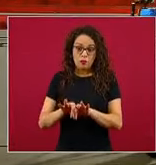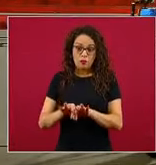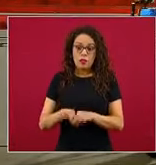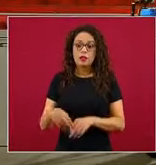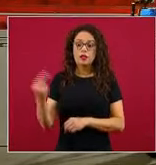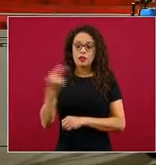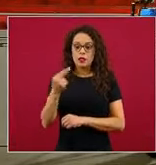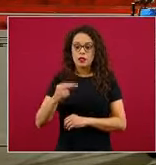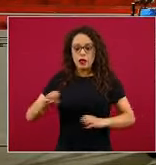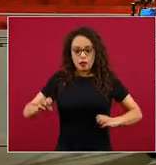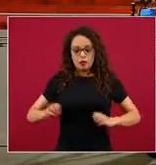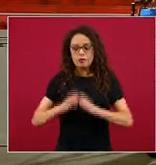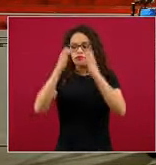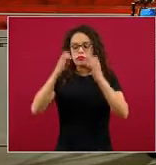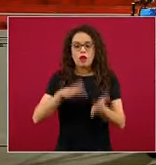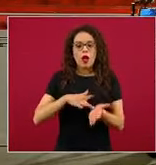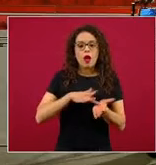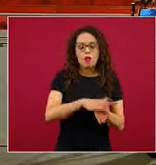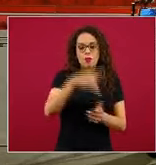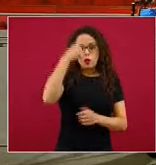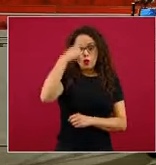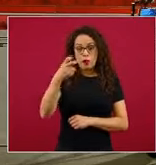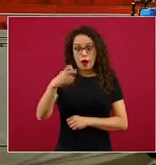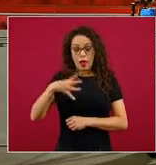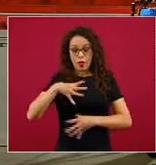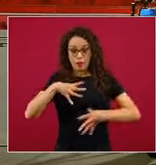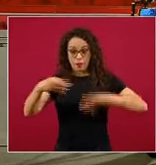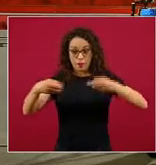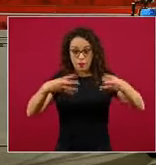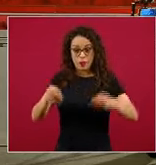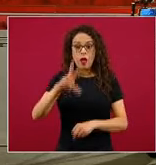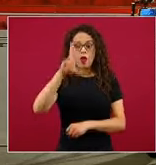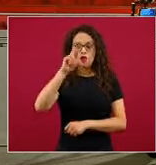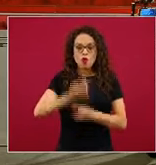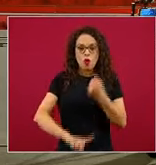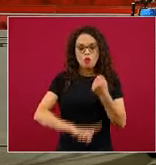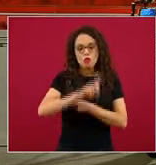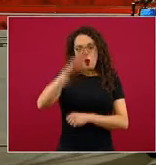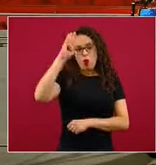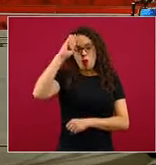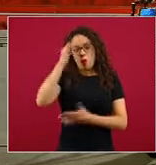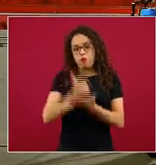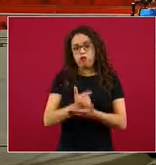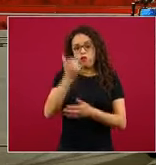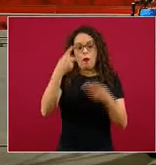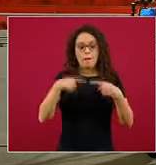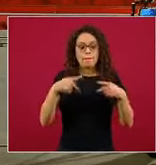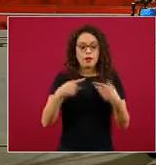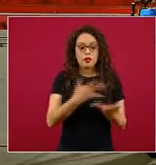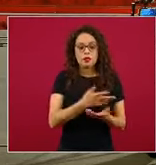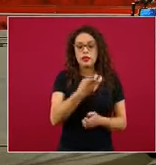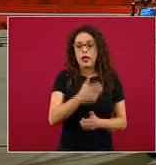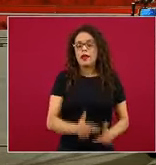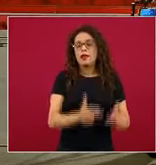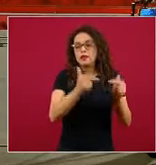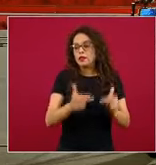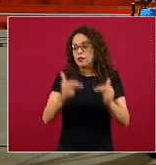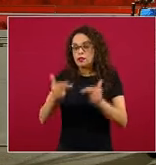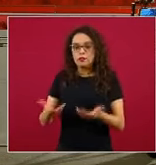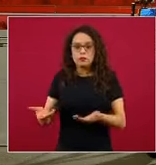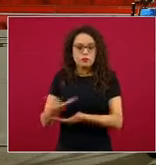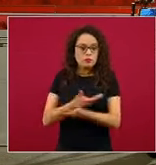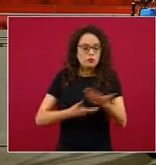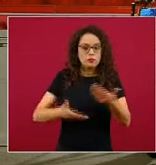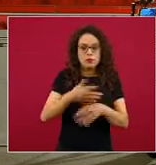que la pandemia no afectara de una manera tan radical a la gente que vive de estos pequeños comercios. Así que